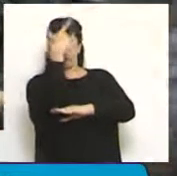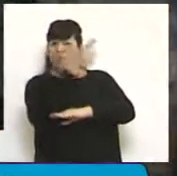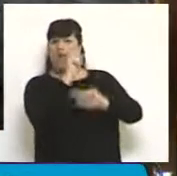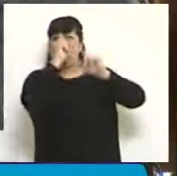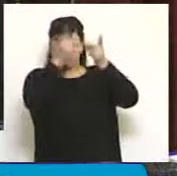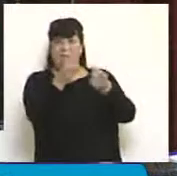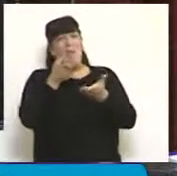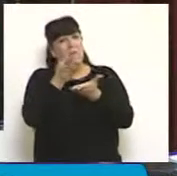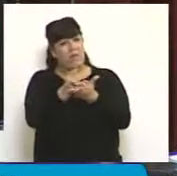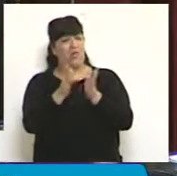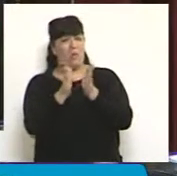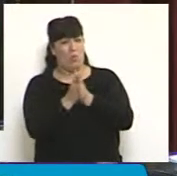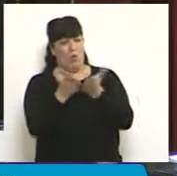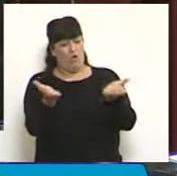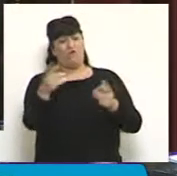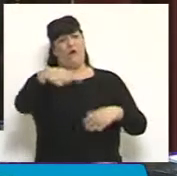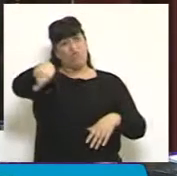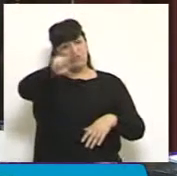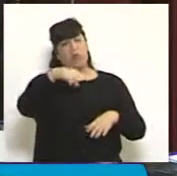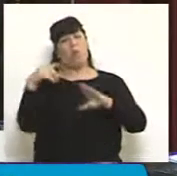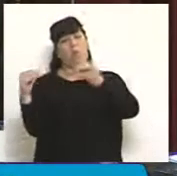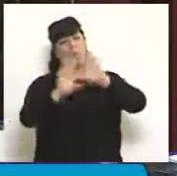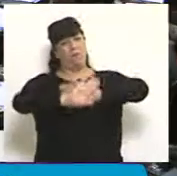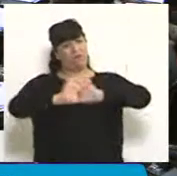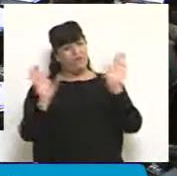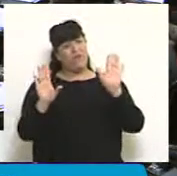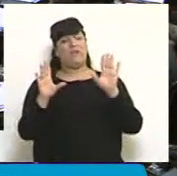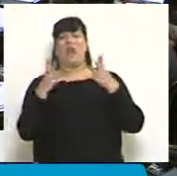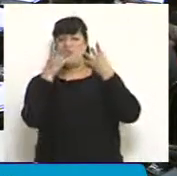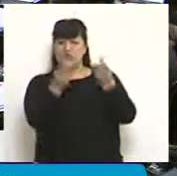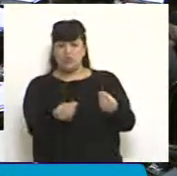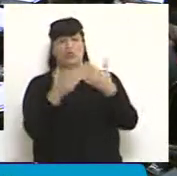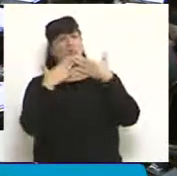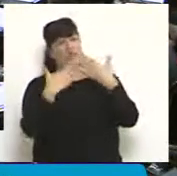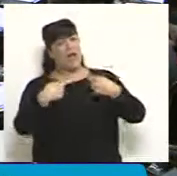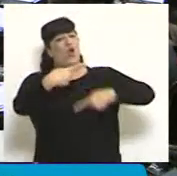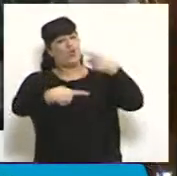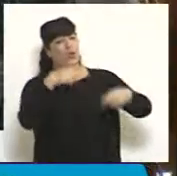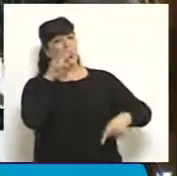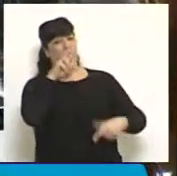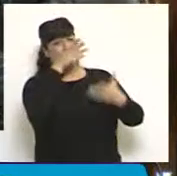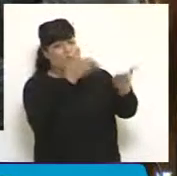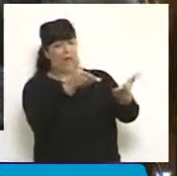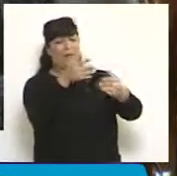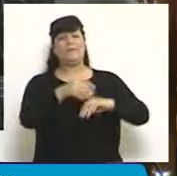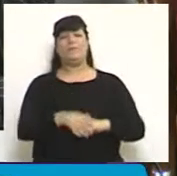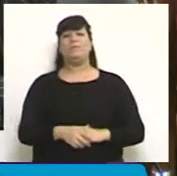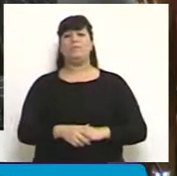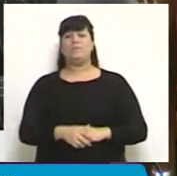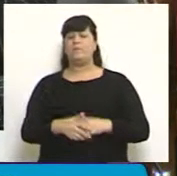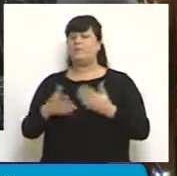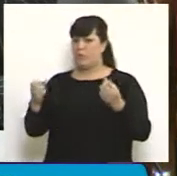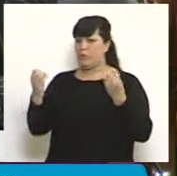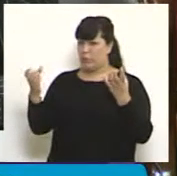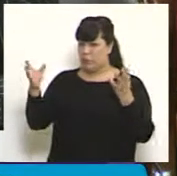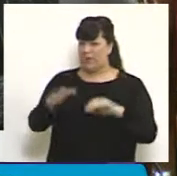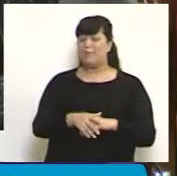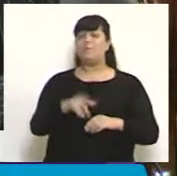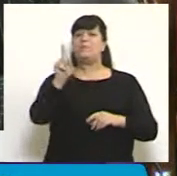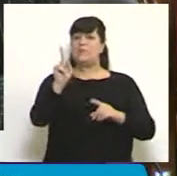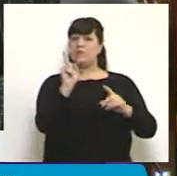también solicita, así que por favor colaboremos todos. Muchas gracias. Continúe, diputada. Muy bien, en ese orden